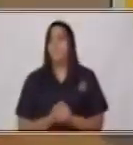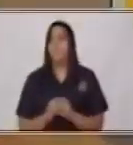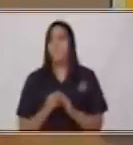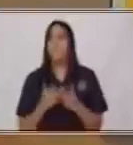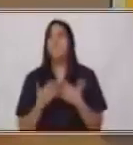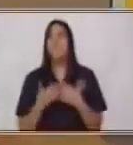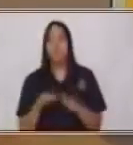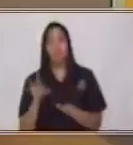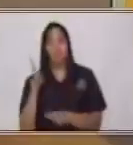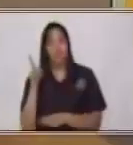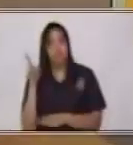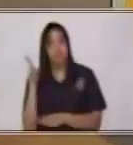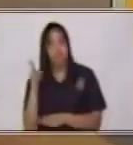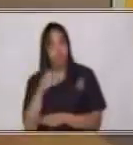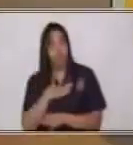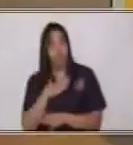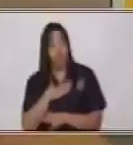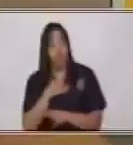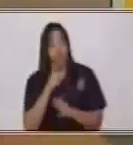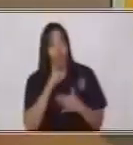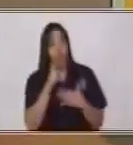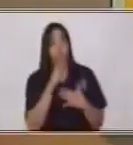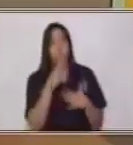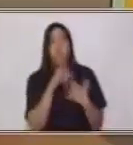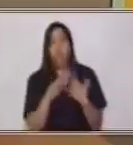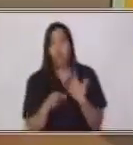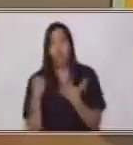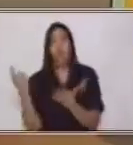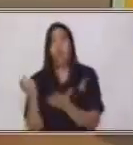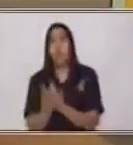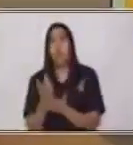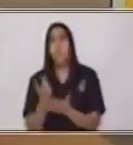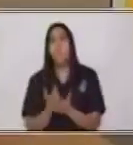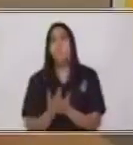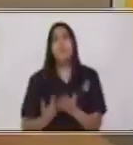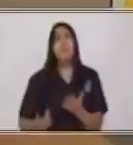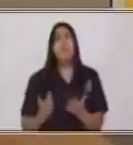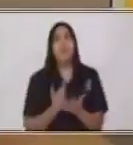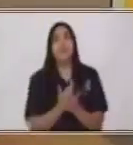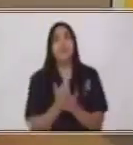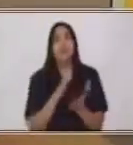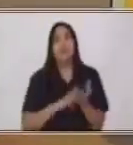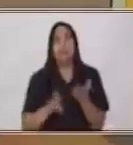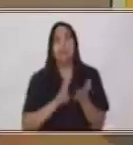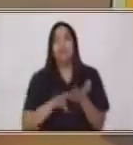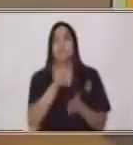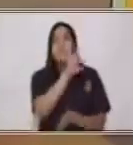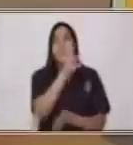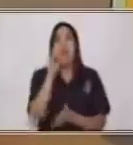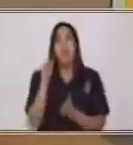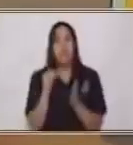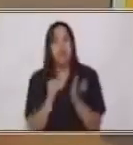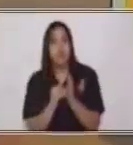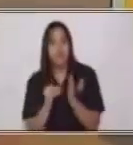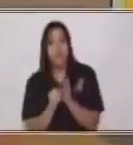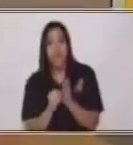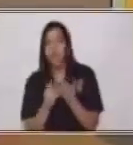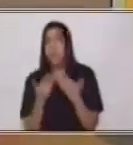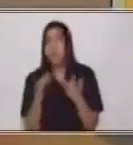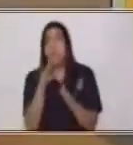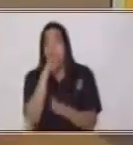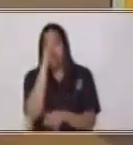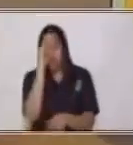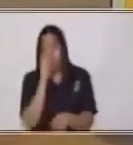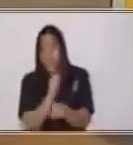Por estos productos que compré en la tienda gasté 30 quetzales. Ya hemos trabajado lo